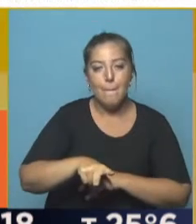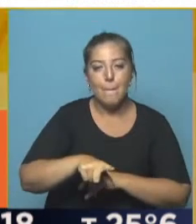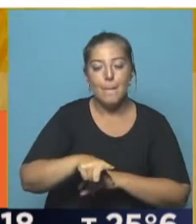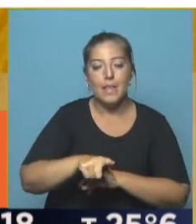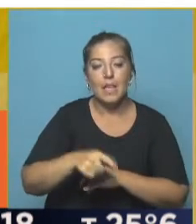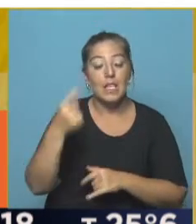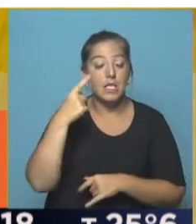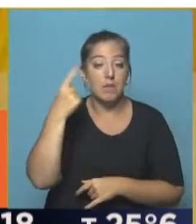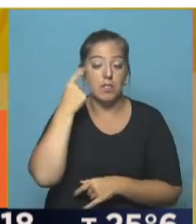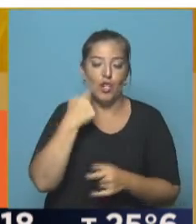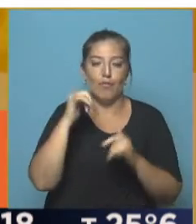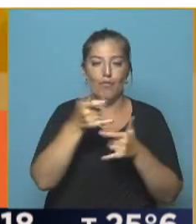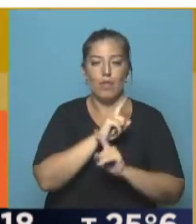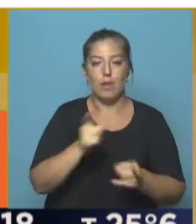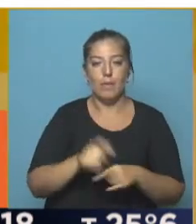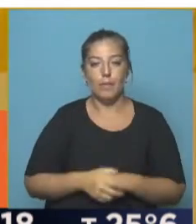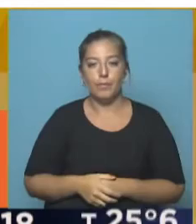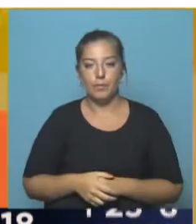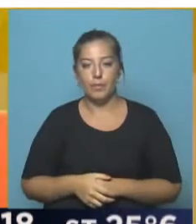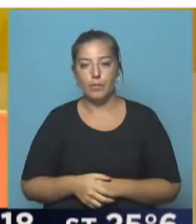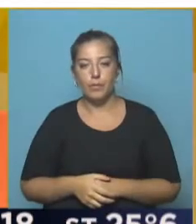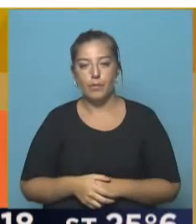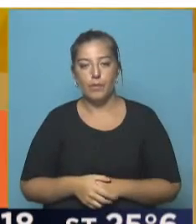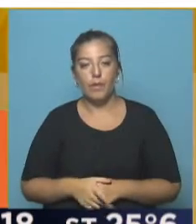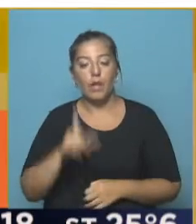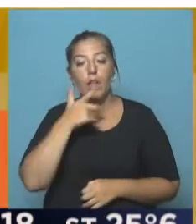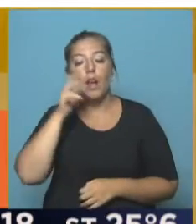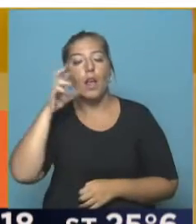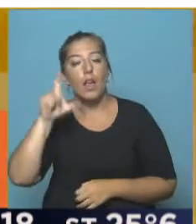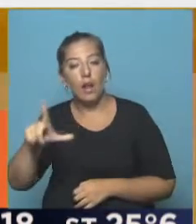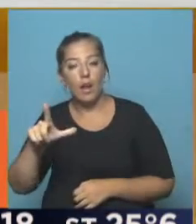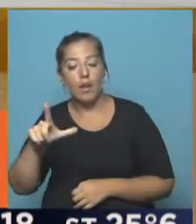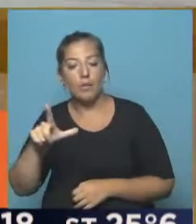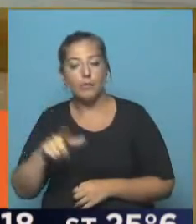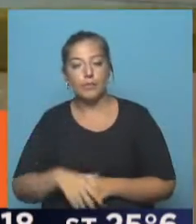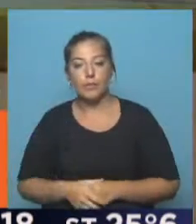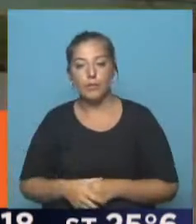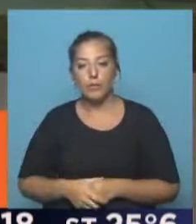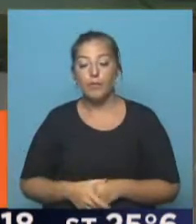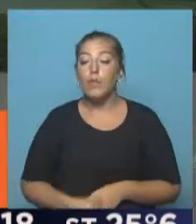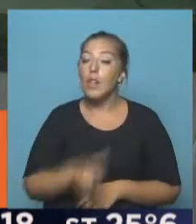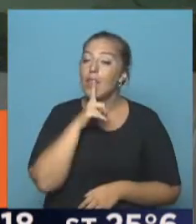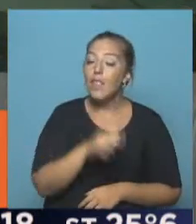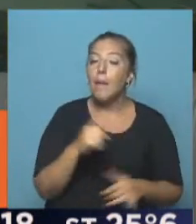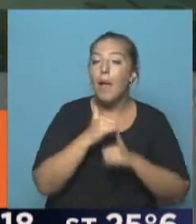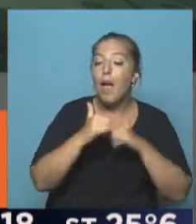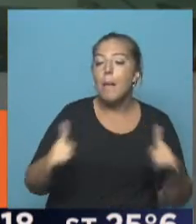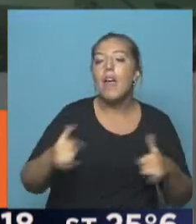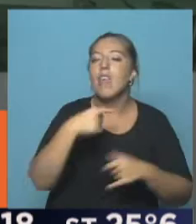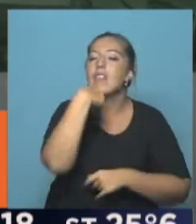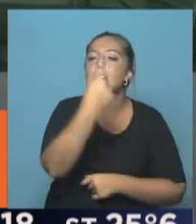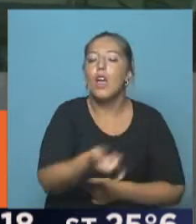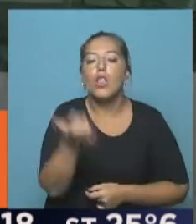van a dejar pasar. Natasia, la segunda Israel, parte, y Israel. Y en ese contexto la política también de Donald Trump hizo la campaña diciendo